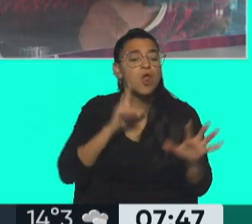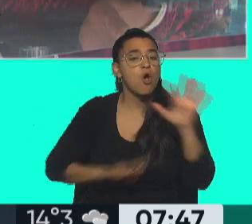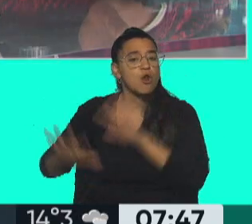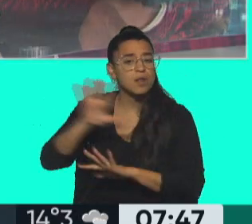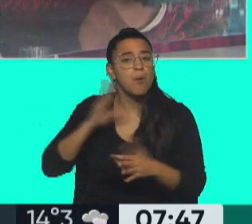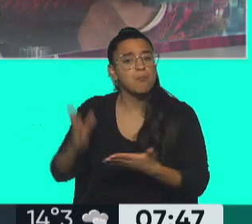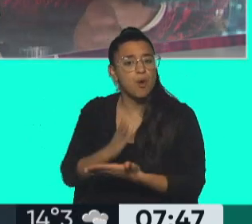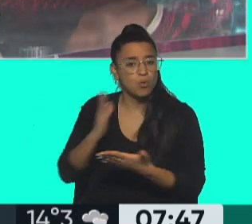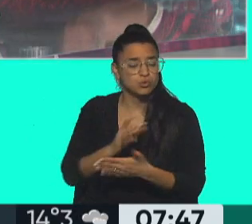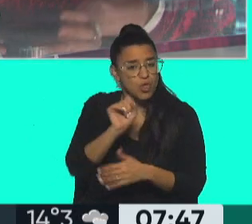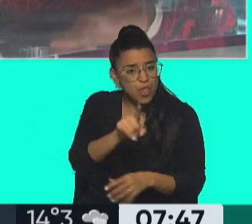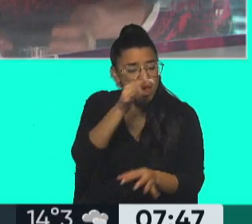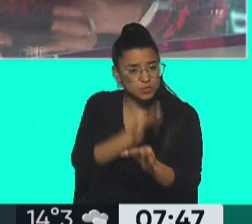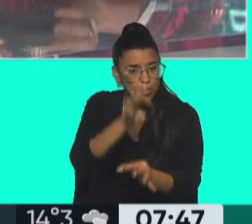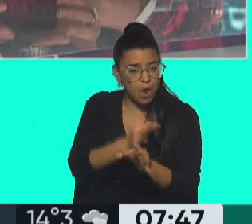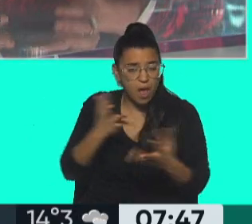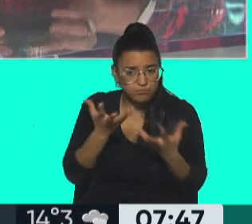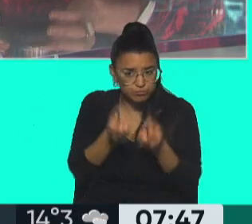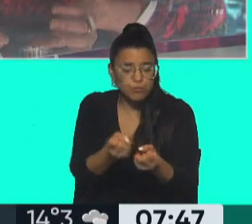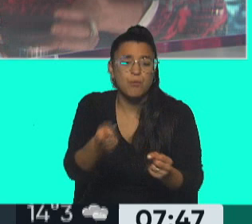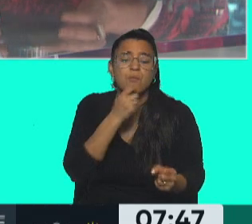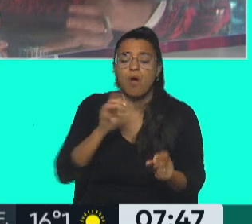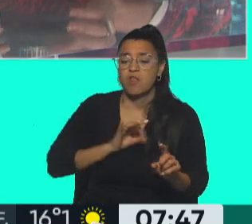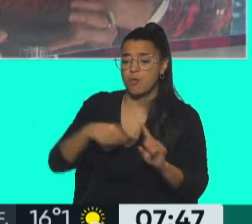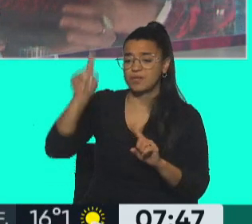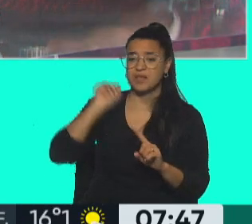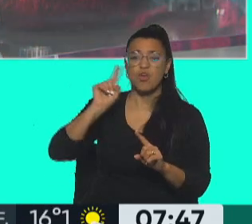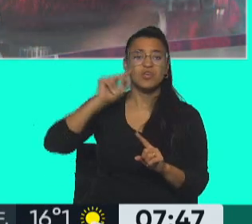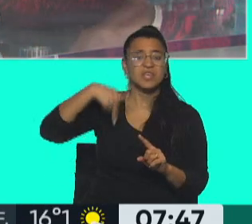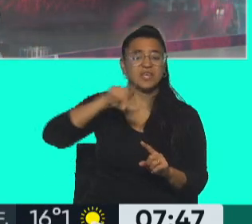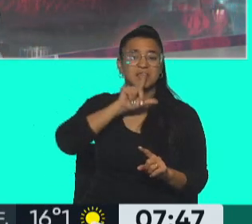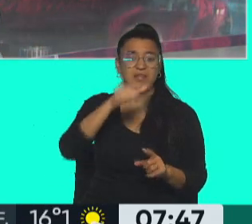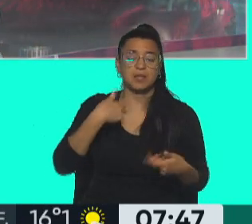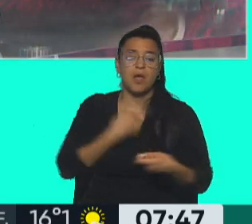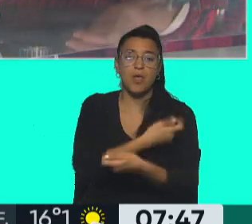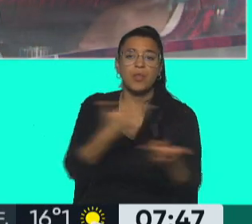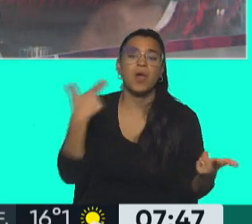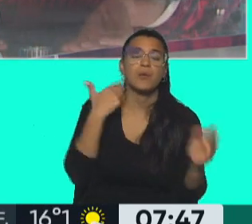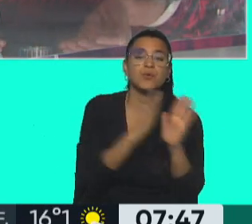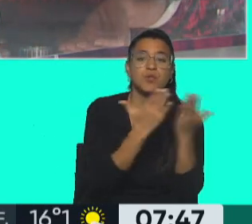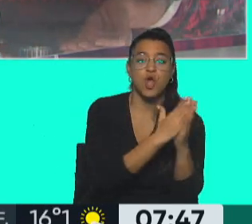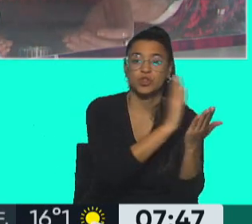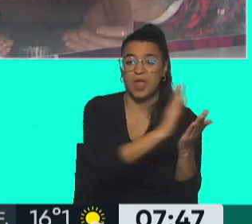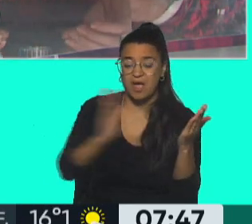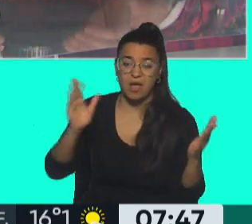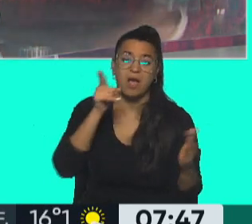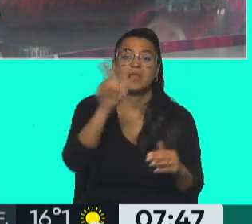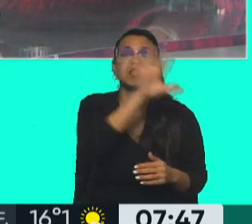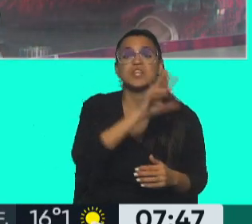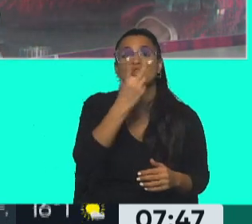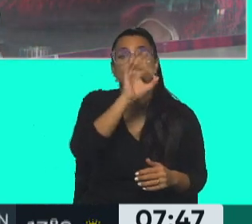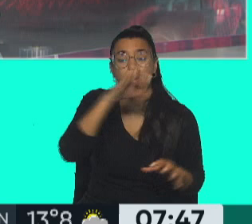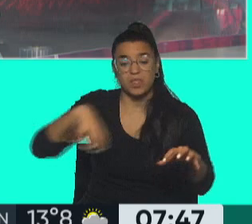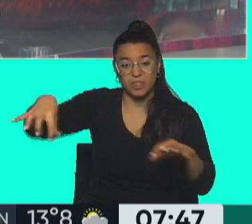la producción de estas escuelas desde el año pasado por ejemplo elta hizo una entrega de bibliotecas inta a 520 establecimientos